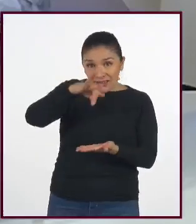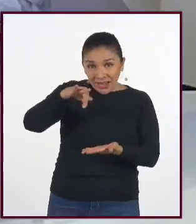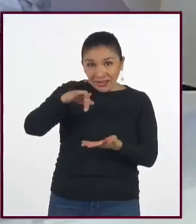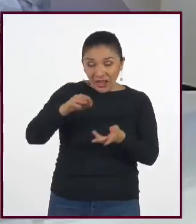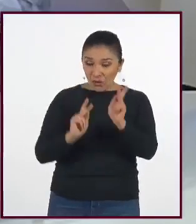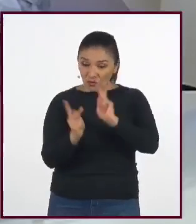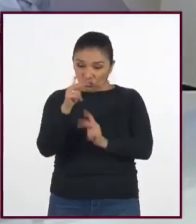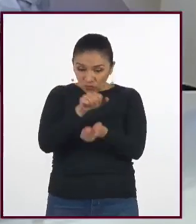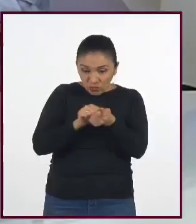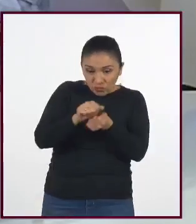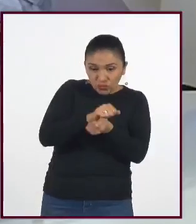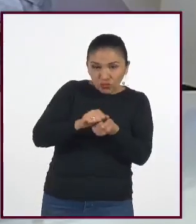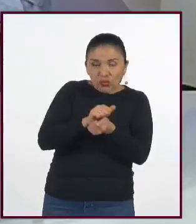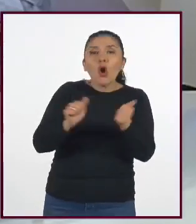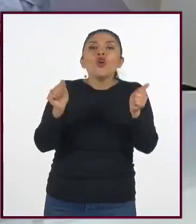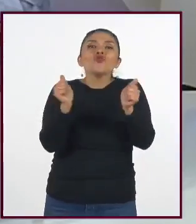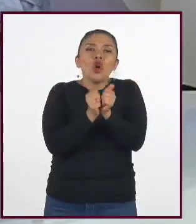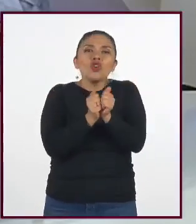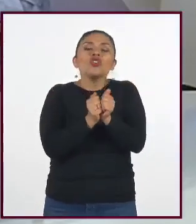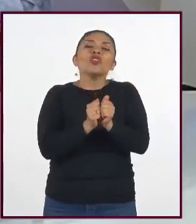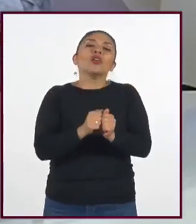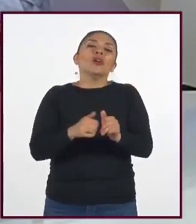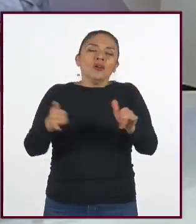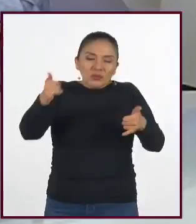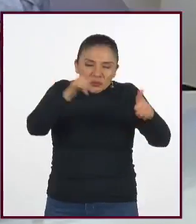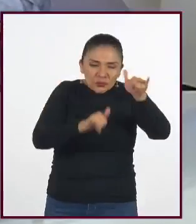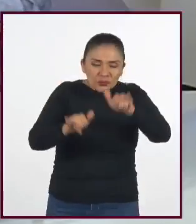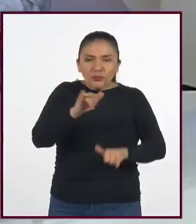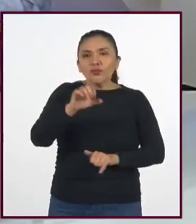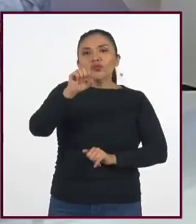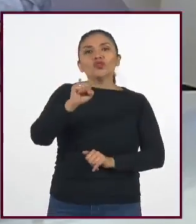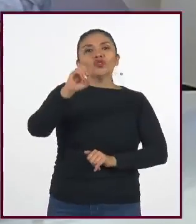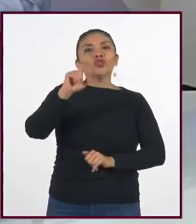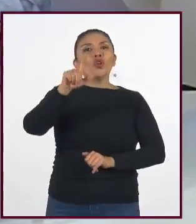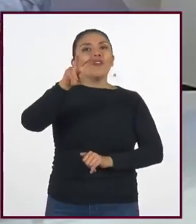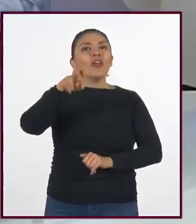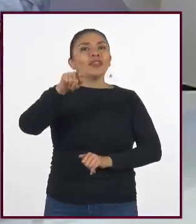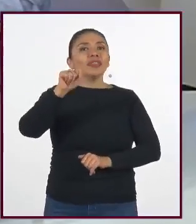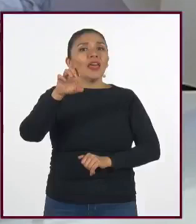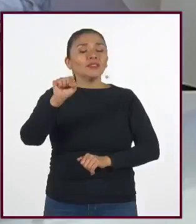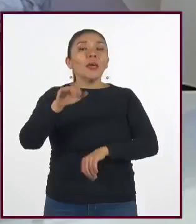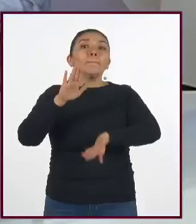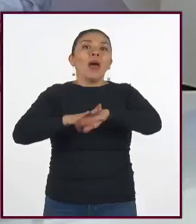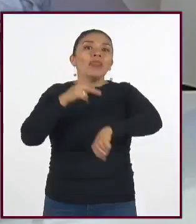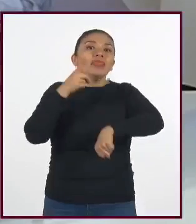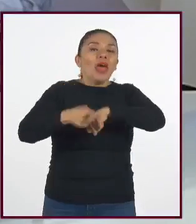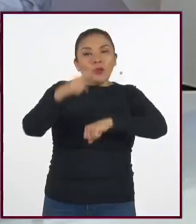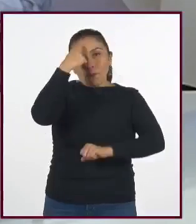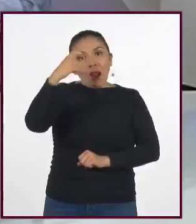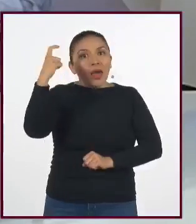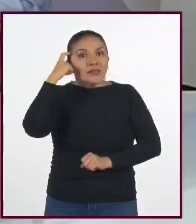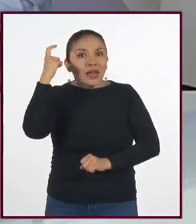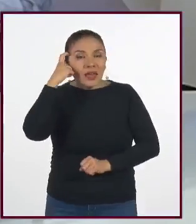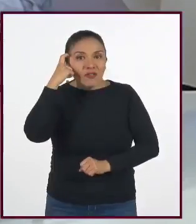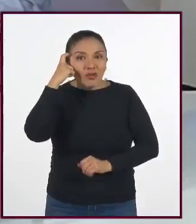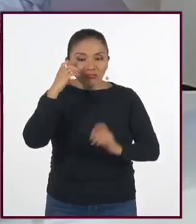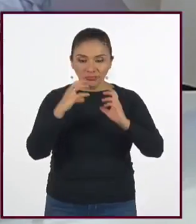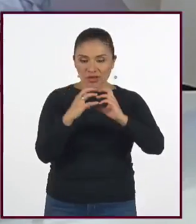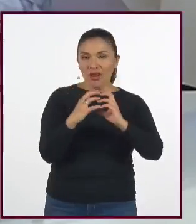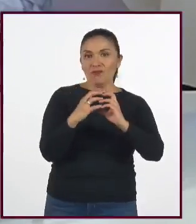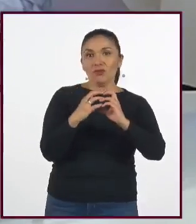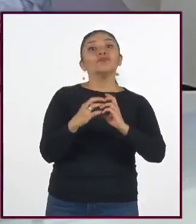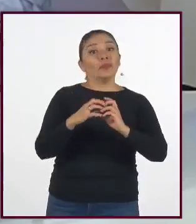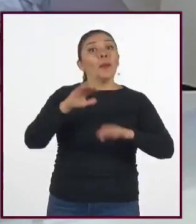utilizan solventes que son súper neurotóxicos y mucho más en etapas de infancia y